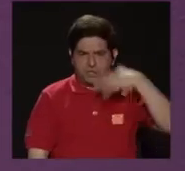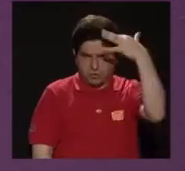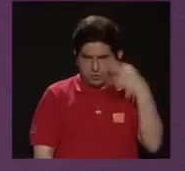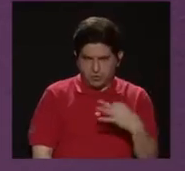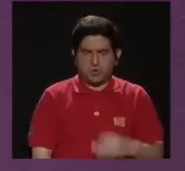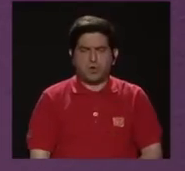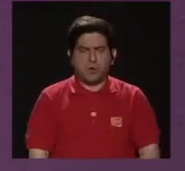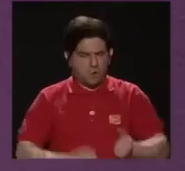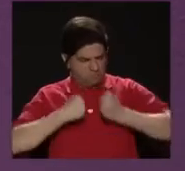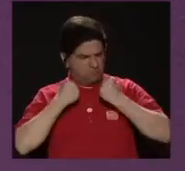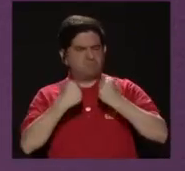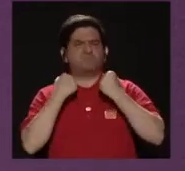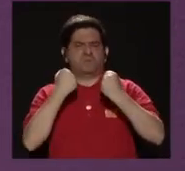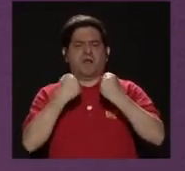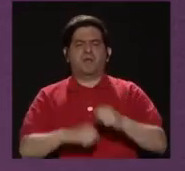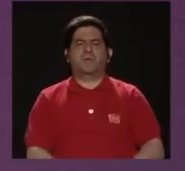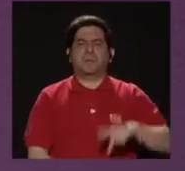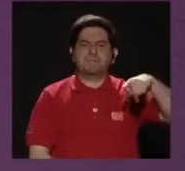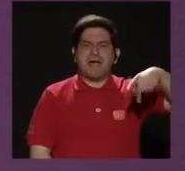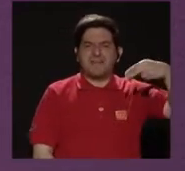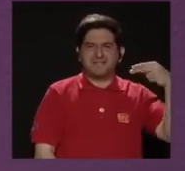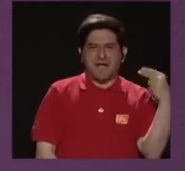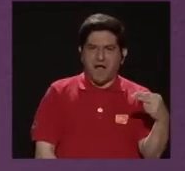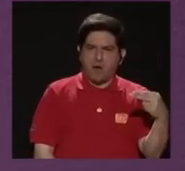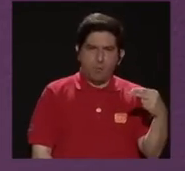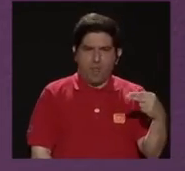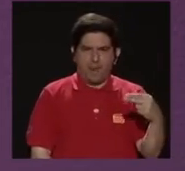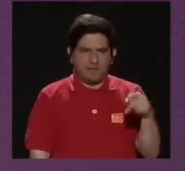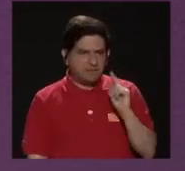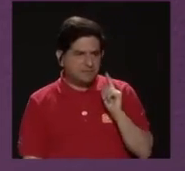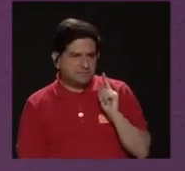muy valiente de parte de Patricia